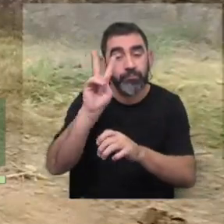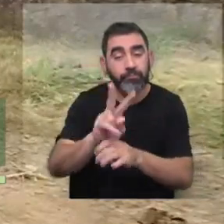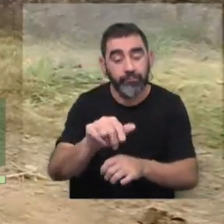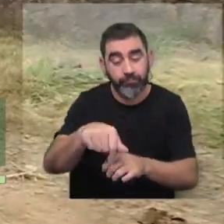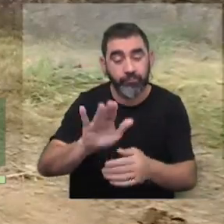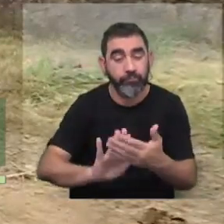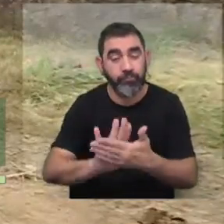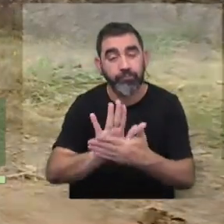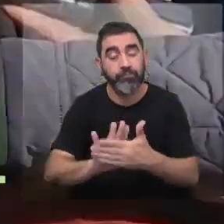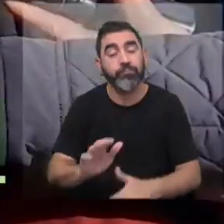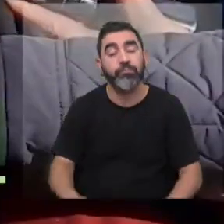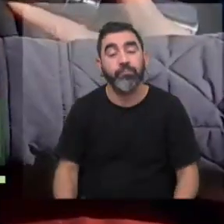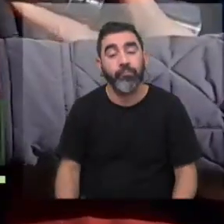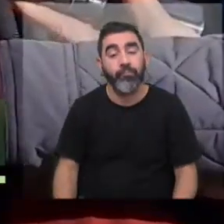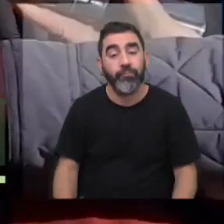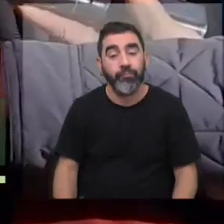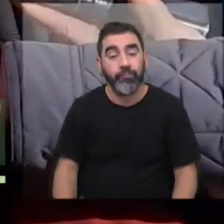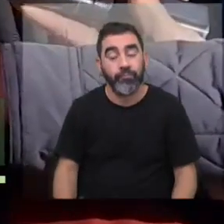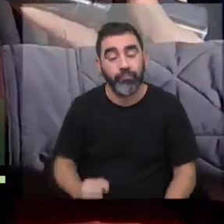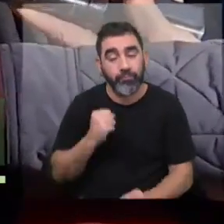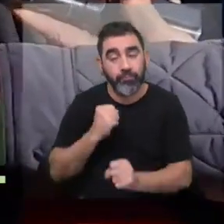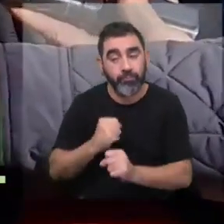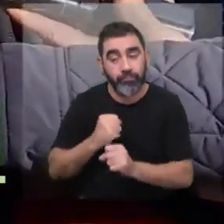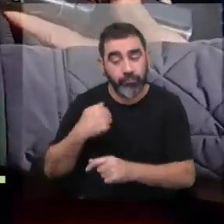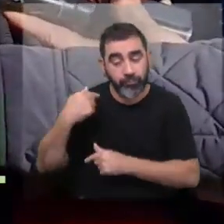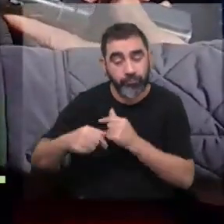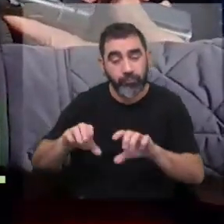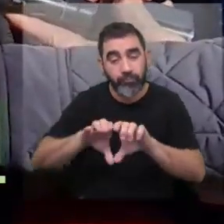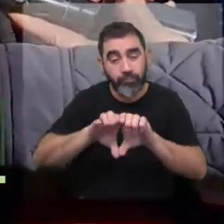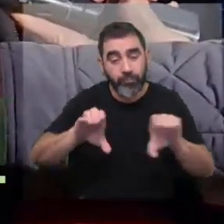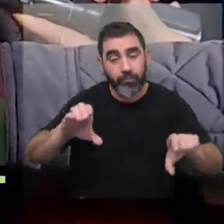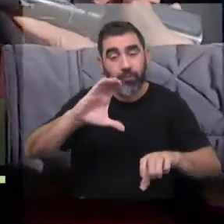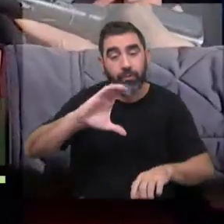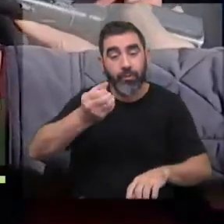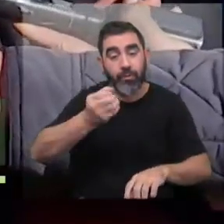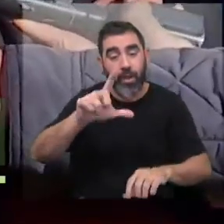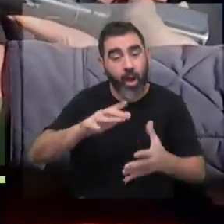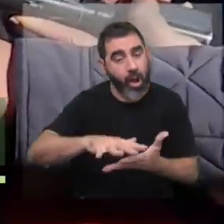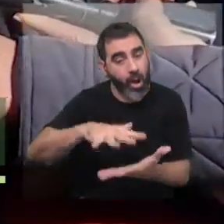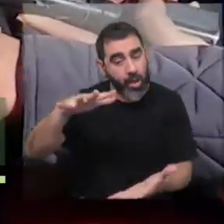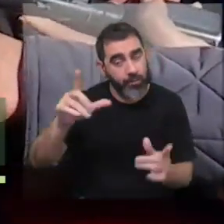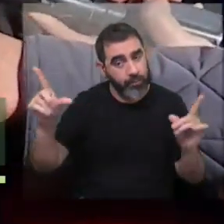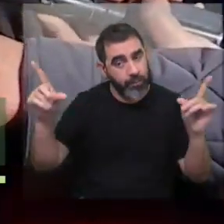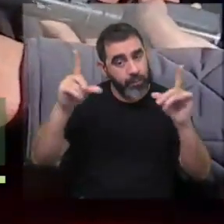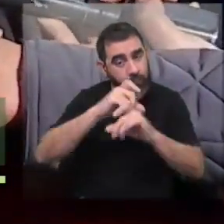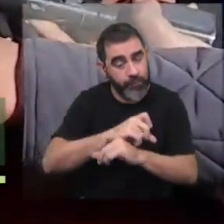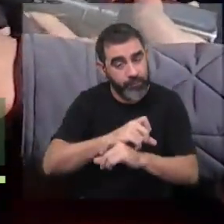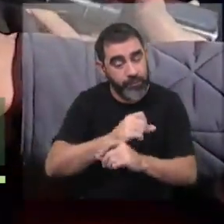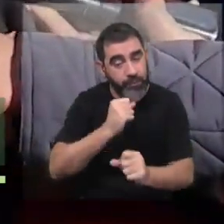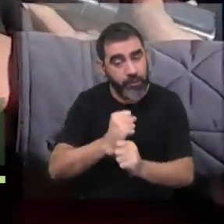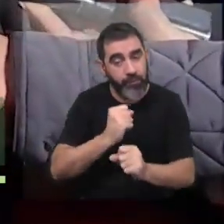esta mañana trabajo permanente hay una losa de cal importante lo que dificulta un poco el